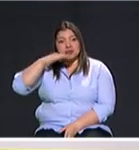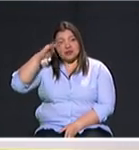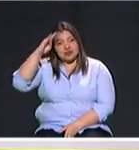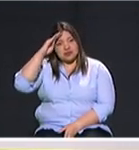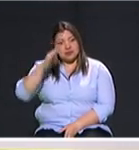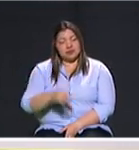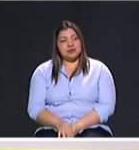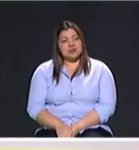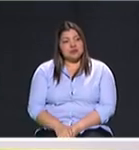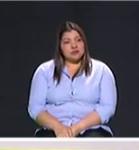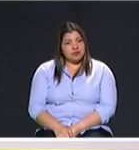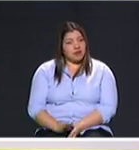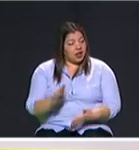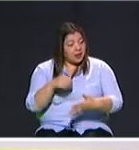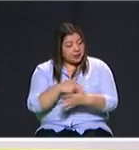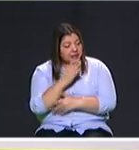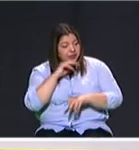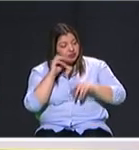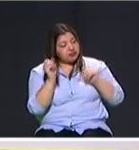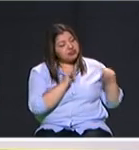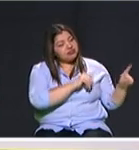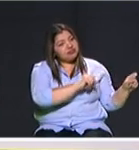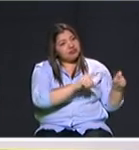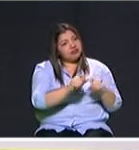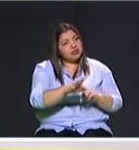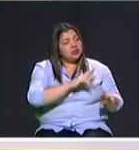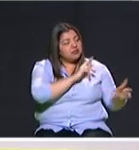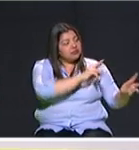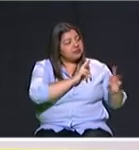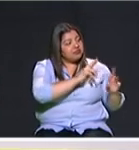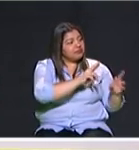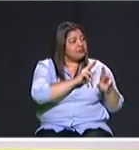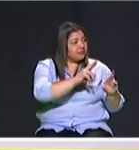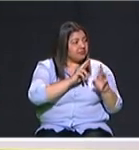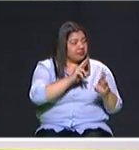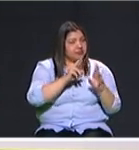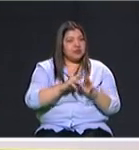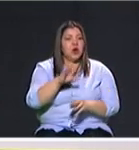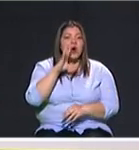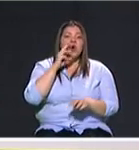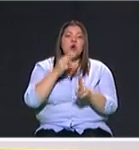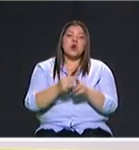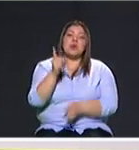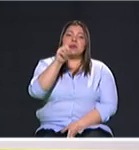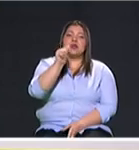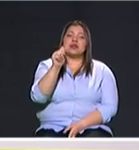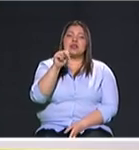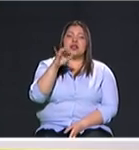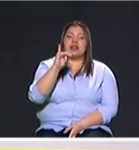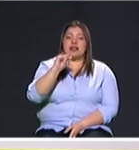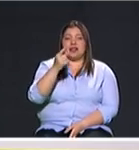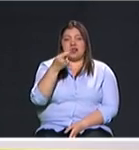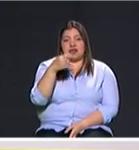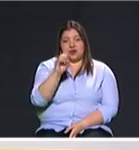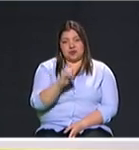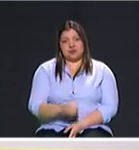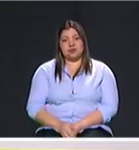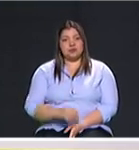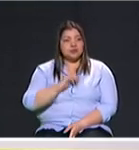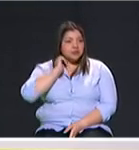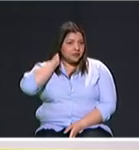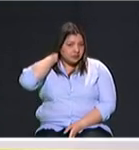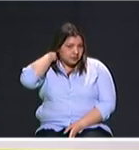esta ronda comenzamos esta ronda de respuestas con el candidato santiago gómez y la primera pregunta o la pregunta